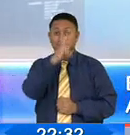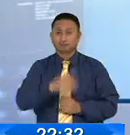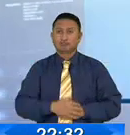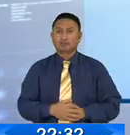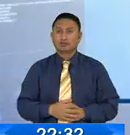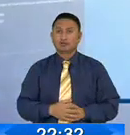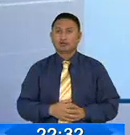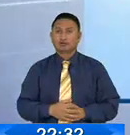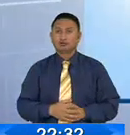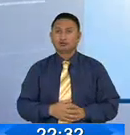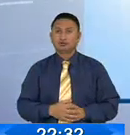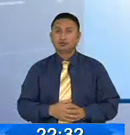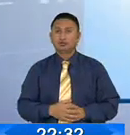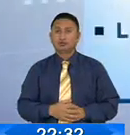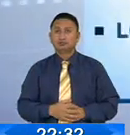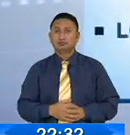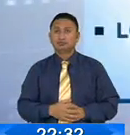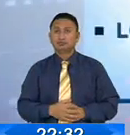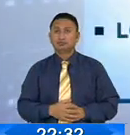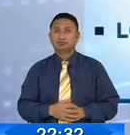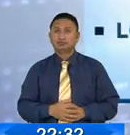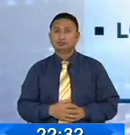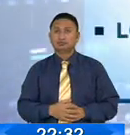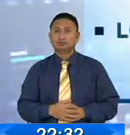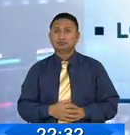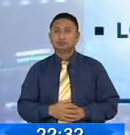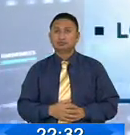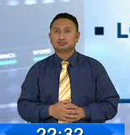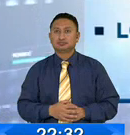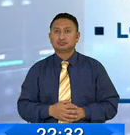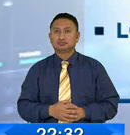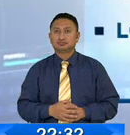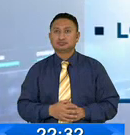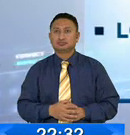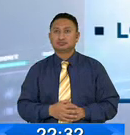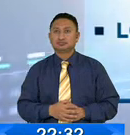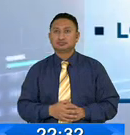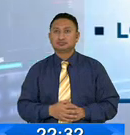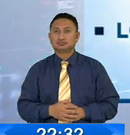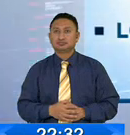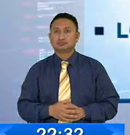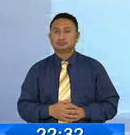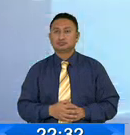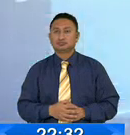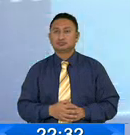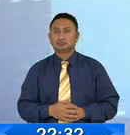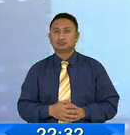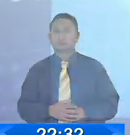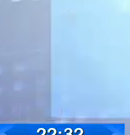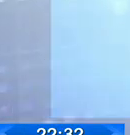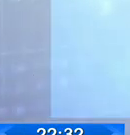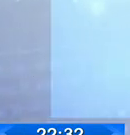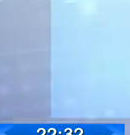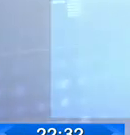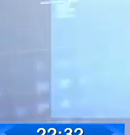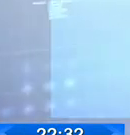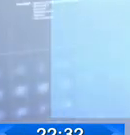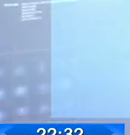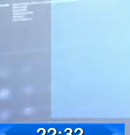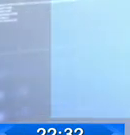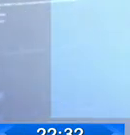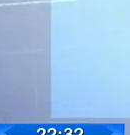Choneros, los Lagartos, Chone Killer y los Pepuros. Y las zonas conflictivas son el Guasmo Sur, las cooperativas Puerto